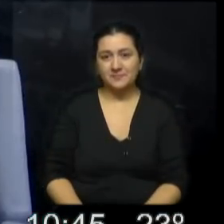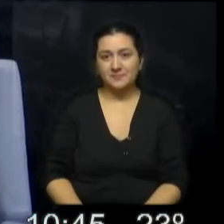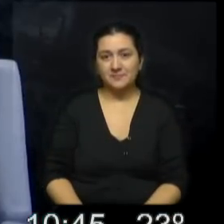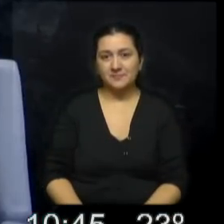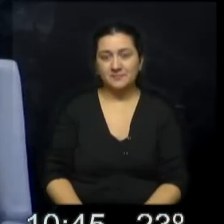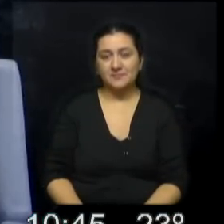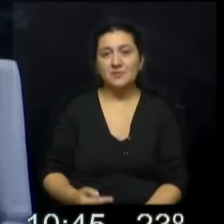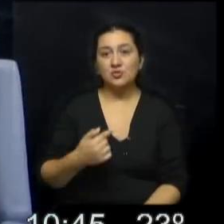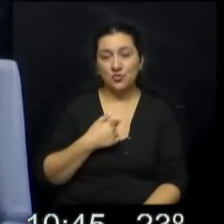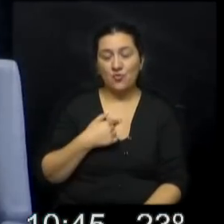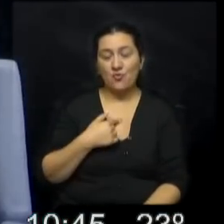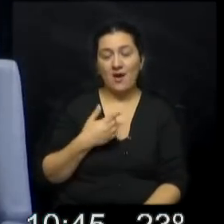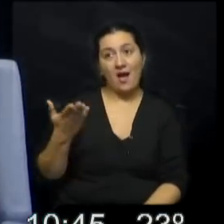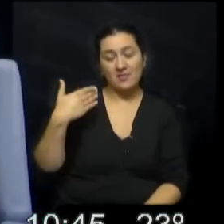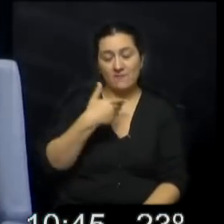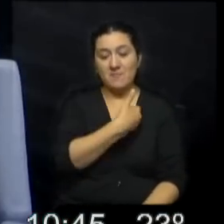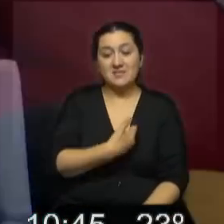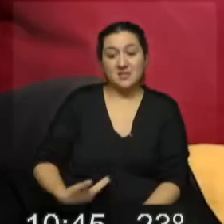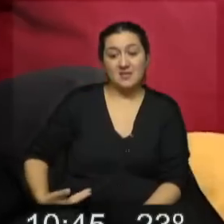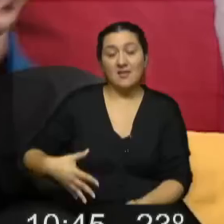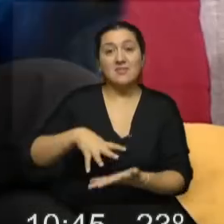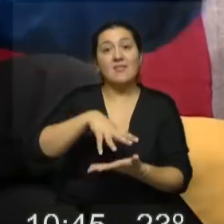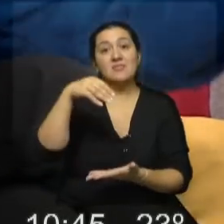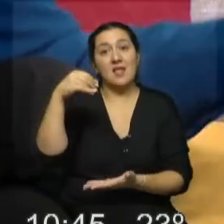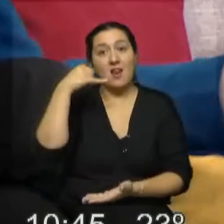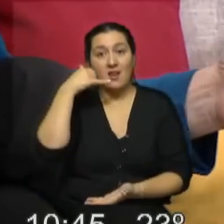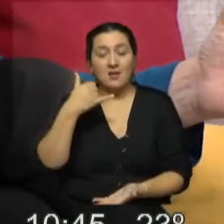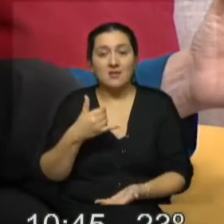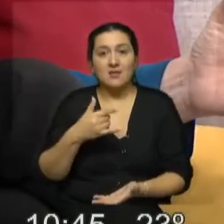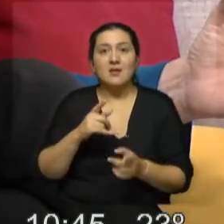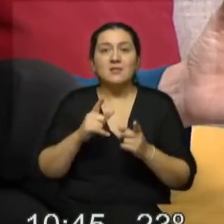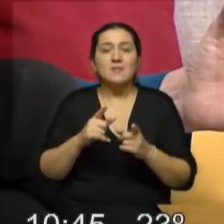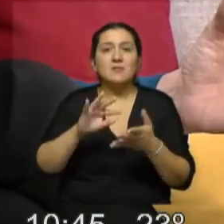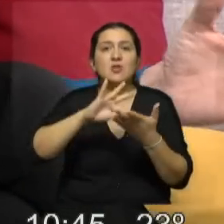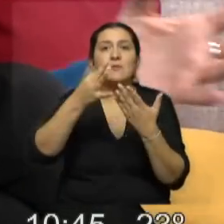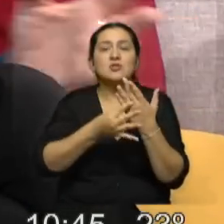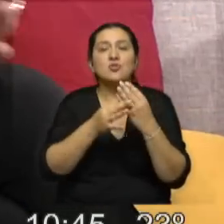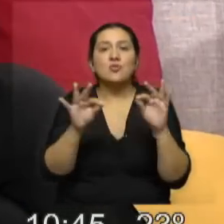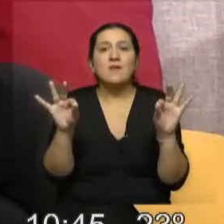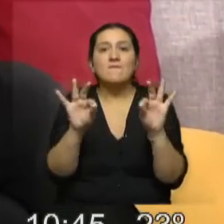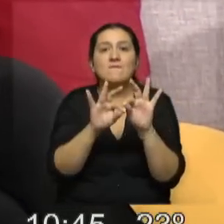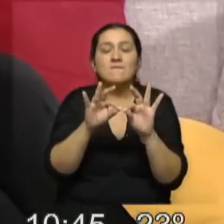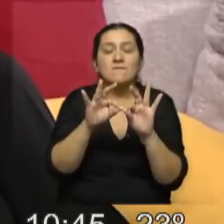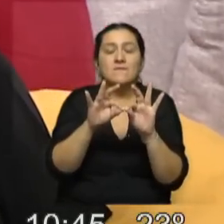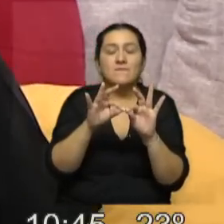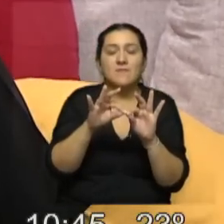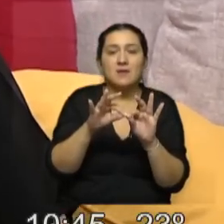yo fui presidente ante él desplegamos todo el proyecto de fibra al hogar en todo el país